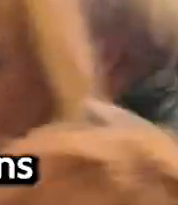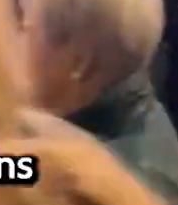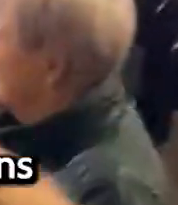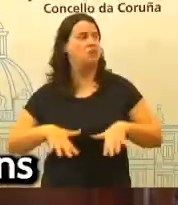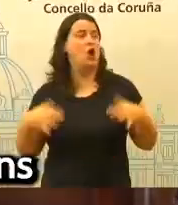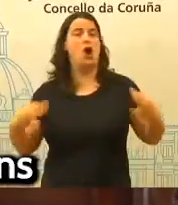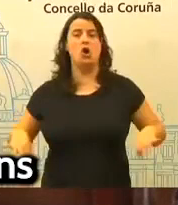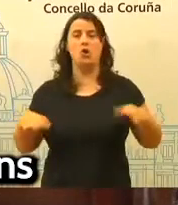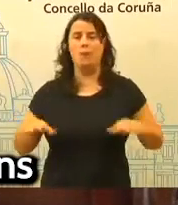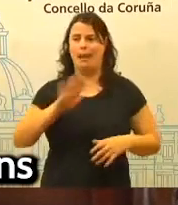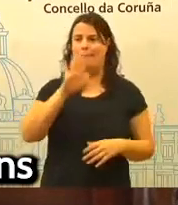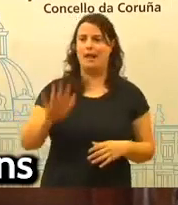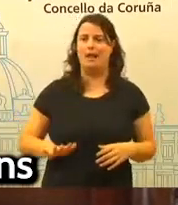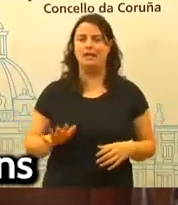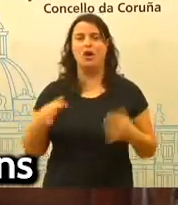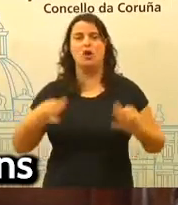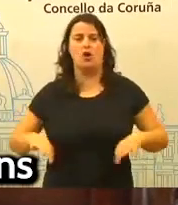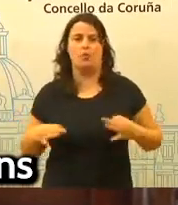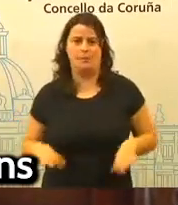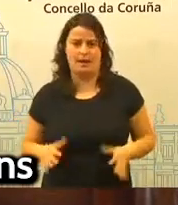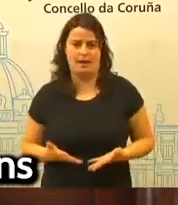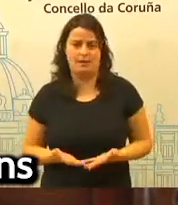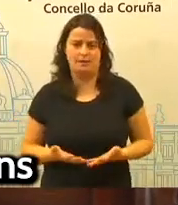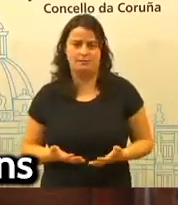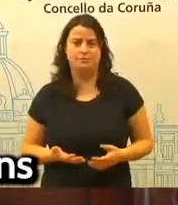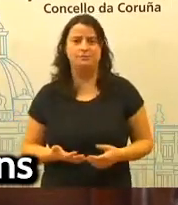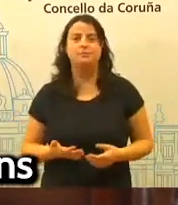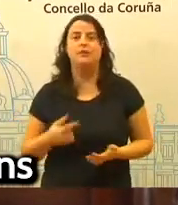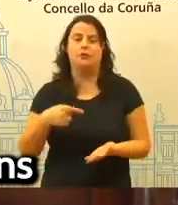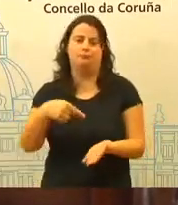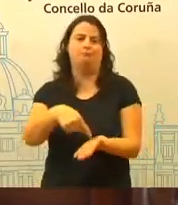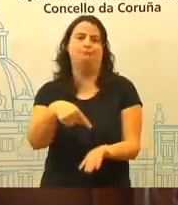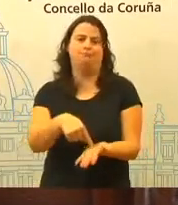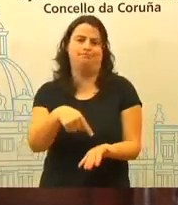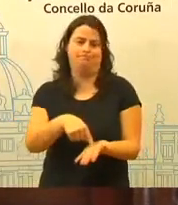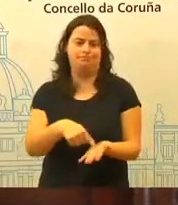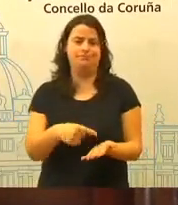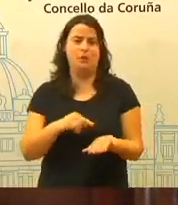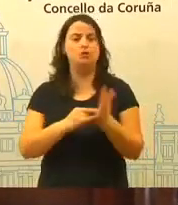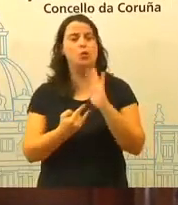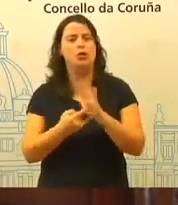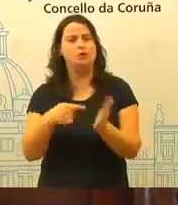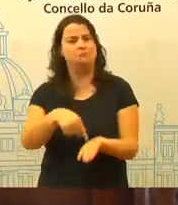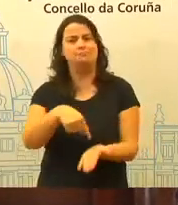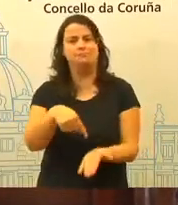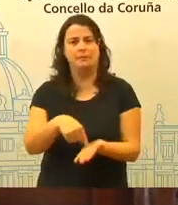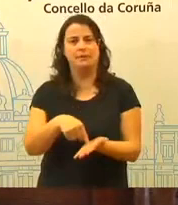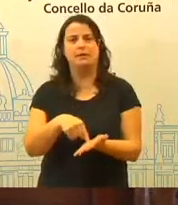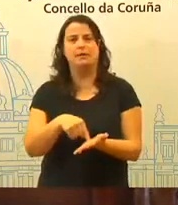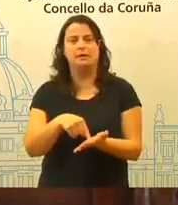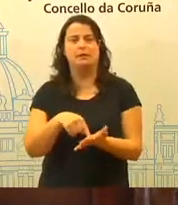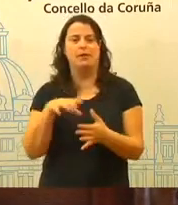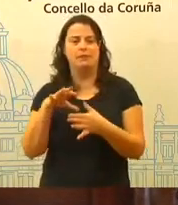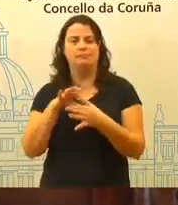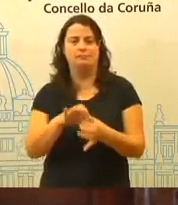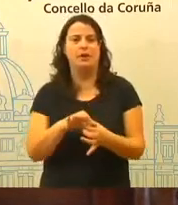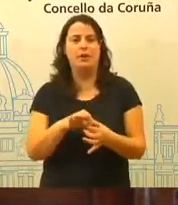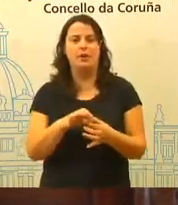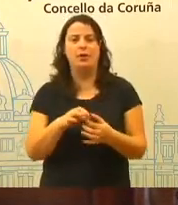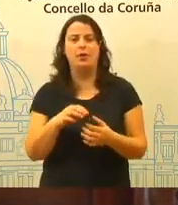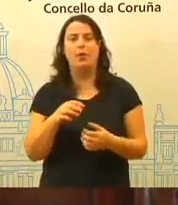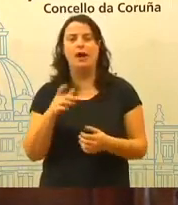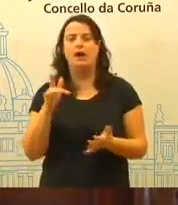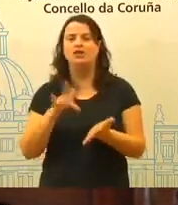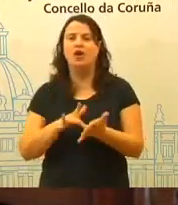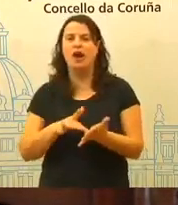por tanto creemos que parte da solución que debemos reivindicar tenían que ver también con deixar de normalizar que